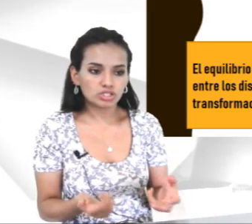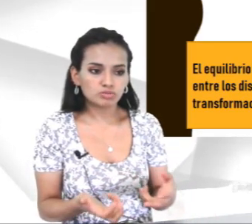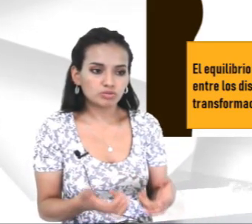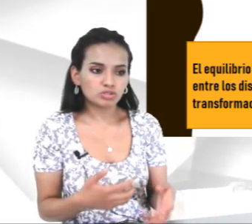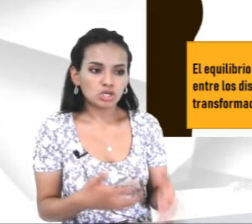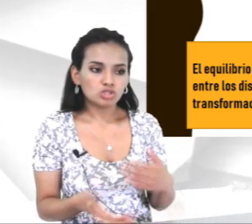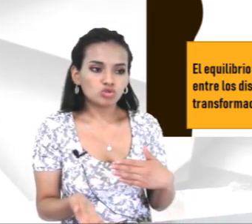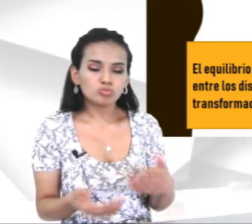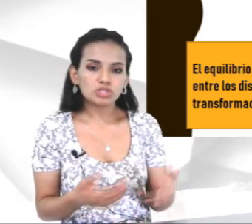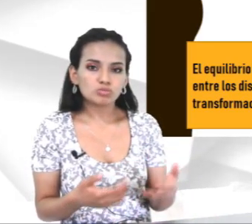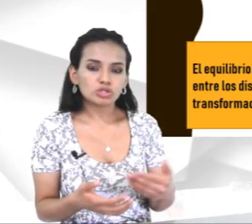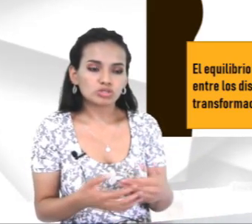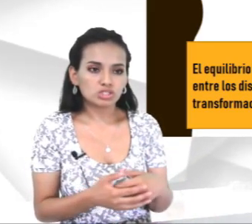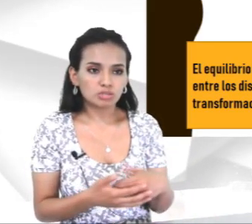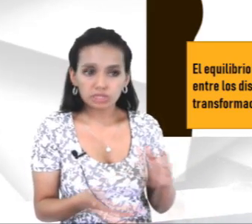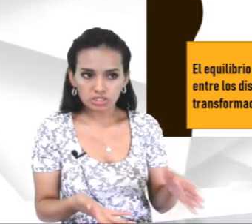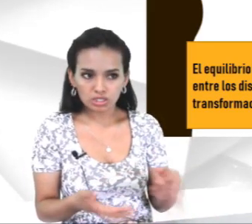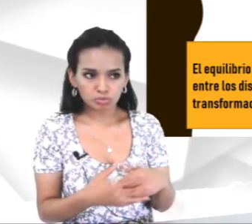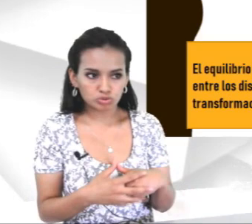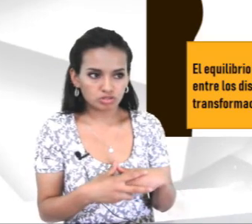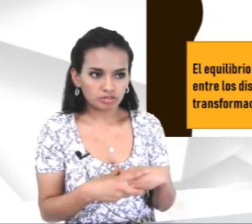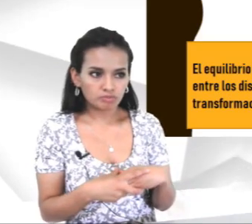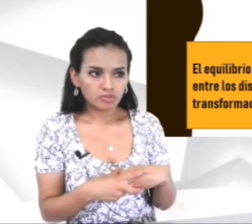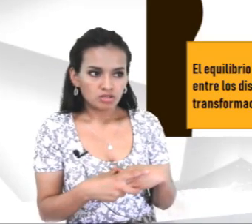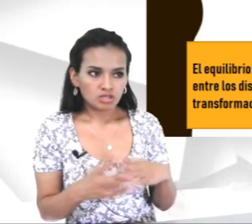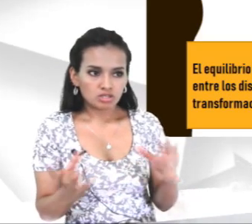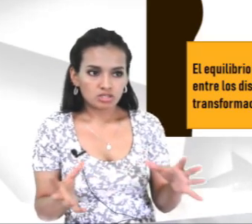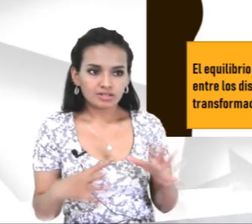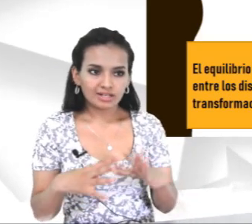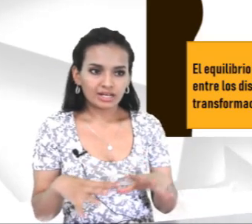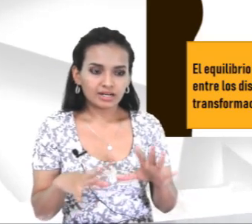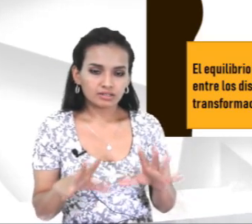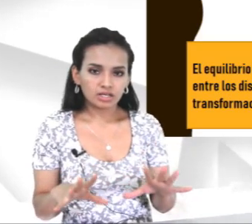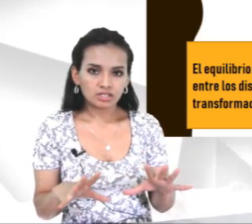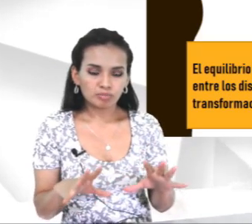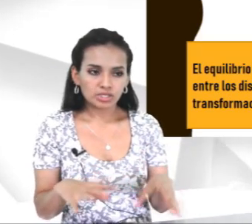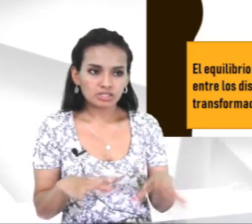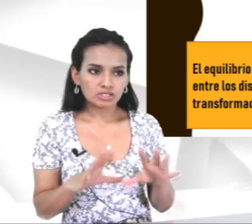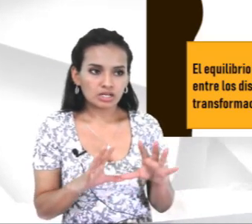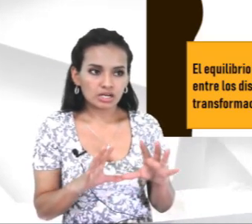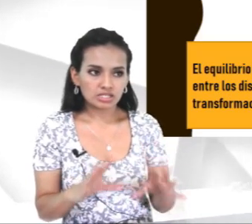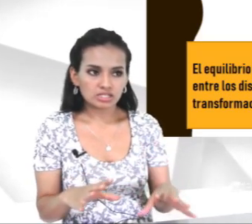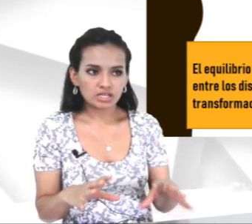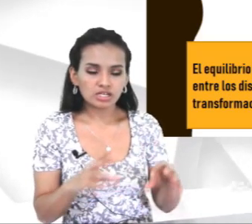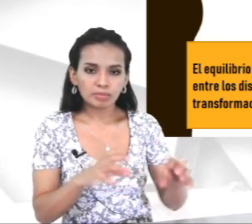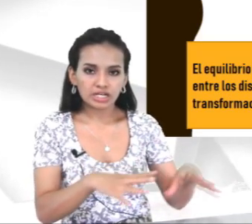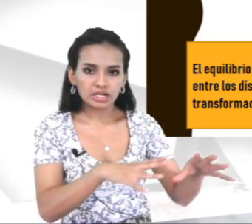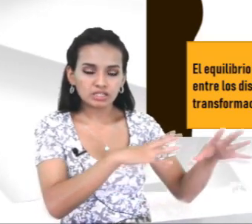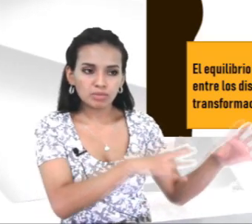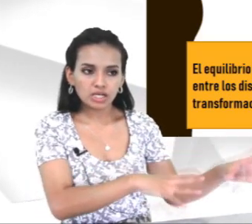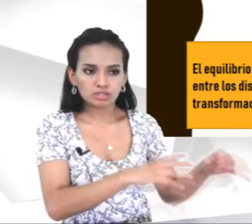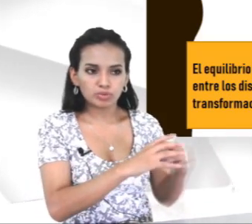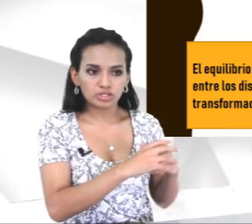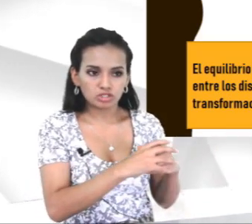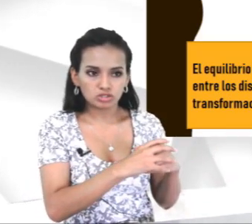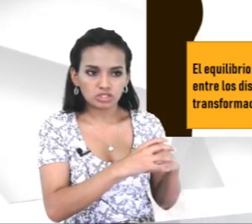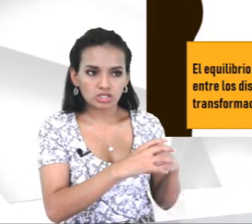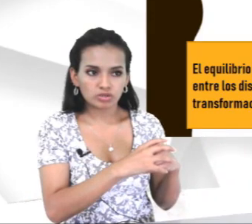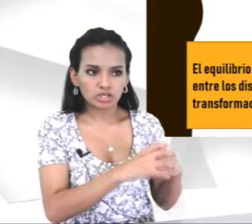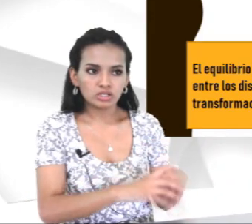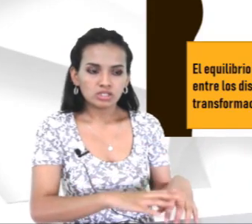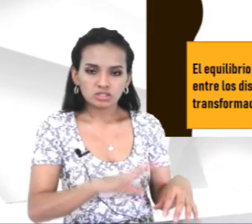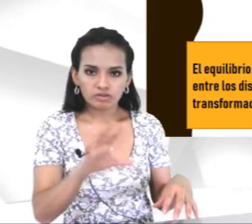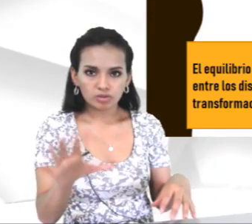todos los seres vivos de un mismo ecosistema sea posible es decir que las cantidades de especies sean las necesarias para que las demás se puedan